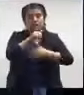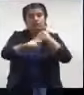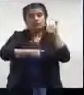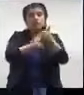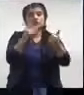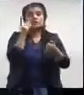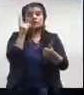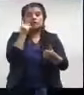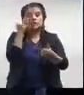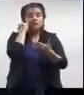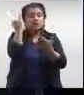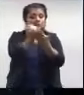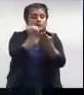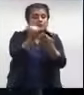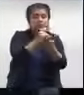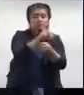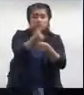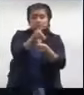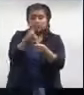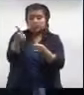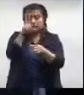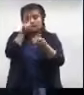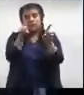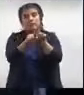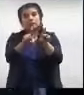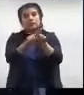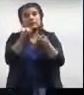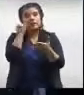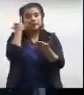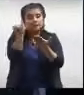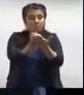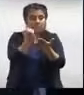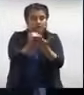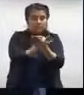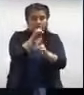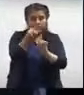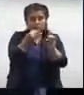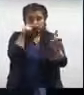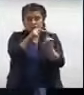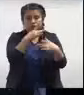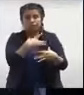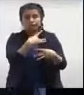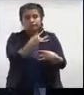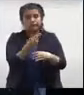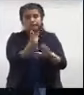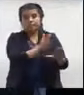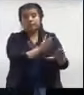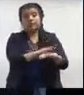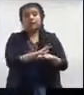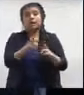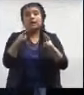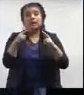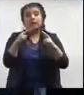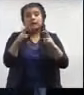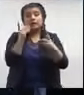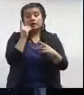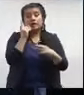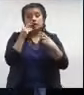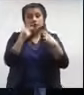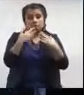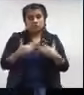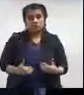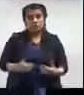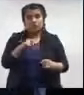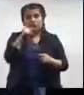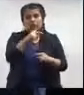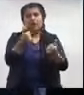de investigación regional y las subdirecciones de investigación especializada. Dirección de Recursos Humanos es la encargada